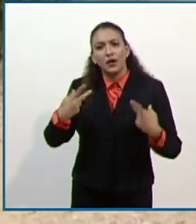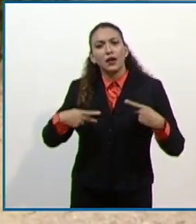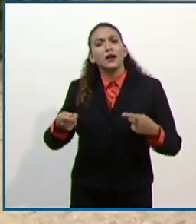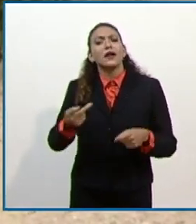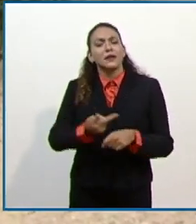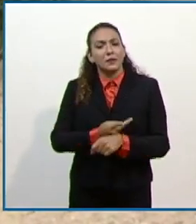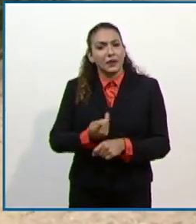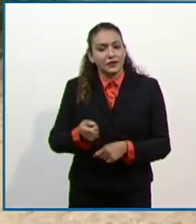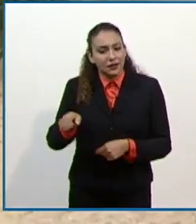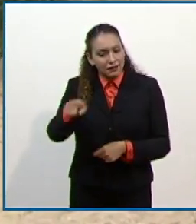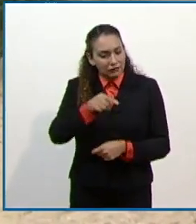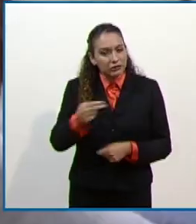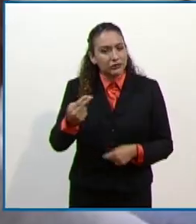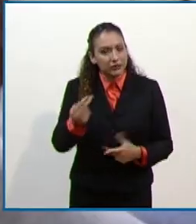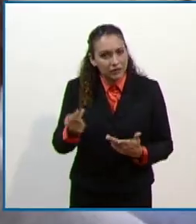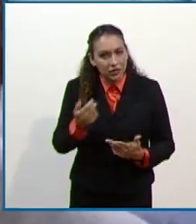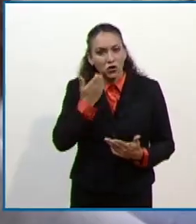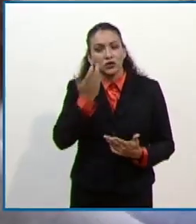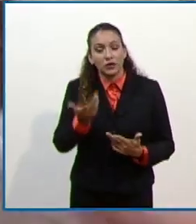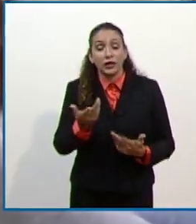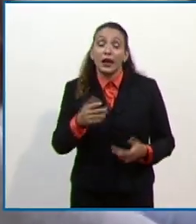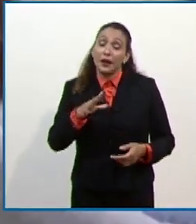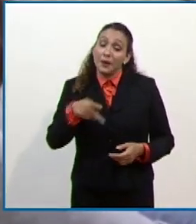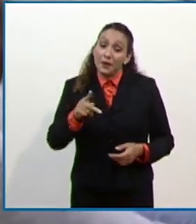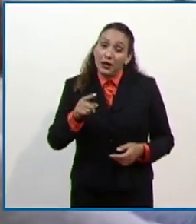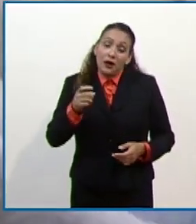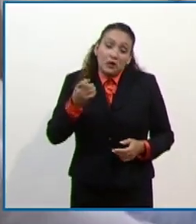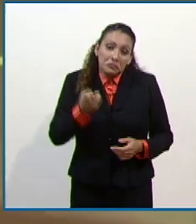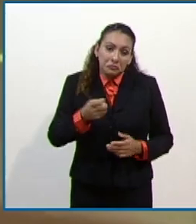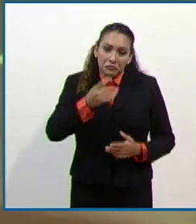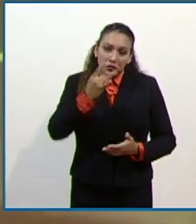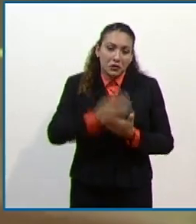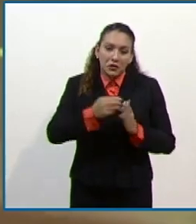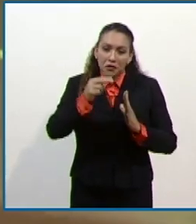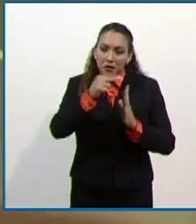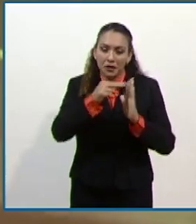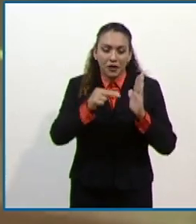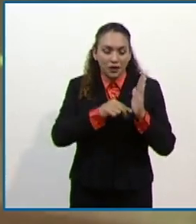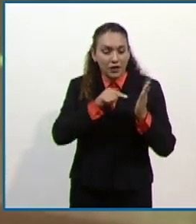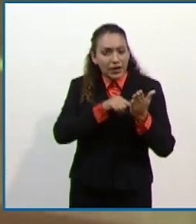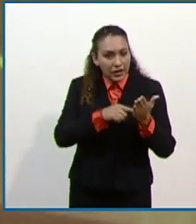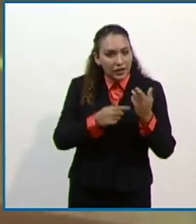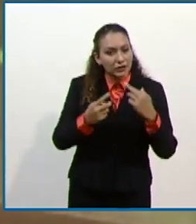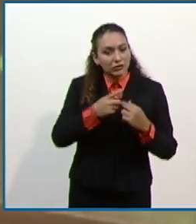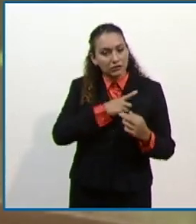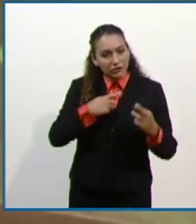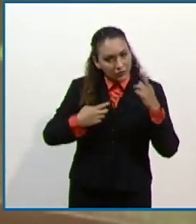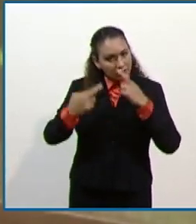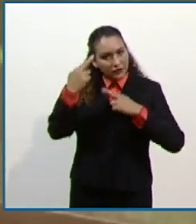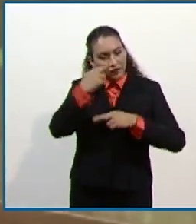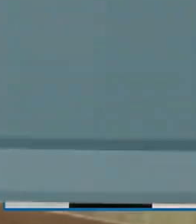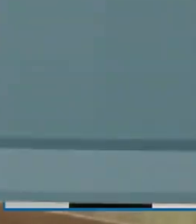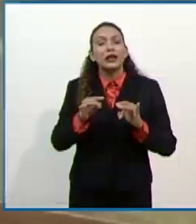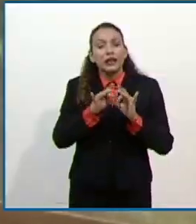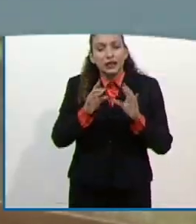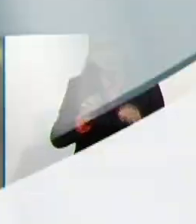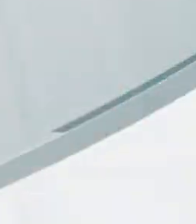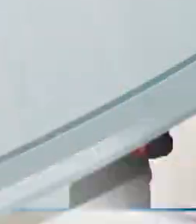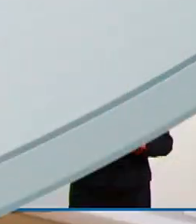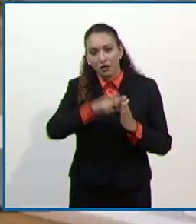momento a momento y por ende son normas autoaplicativas que pueden impugnarse en cualquier momento.